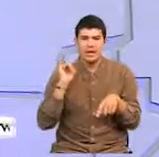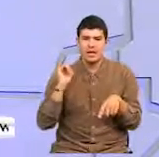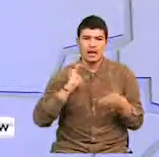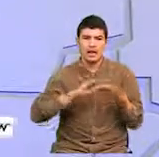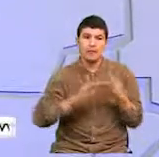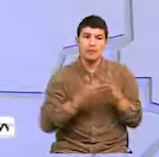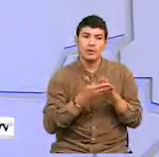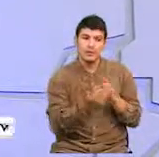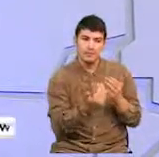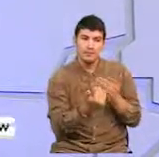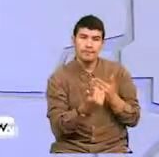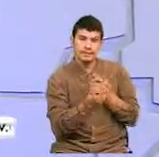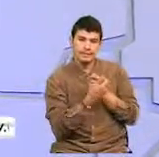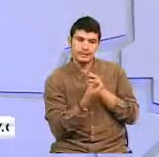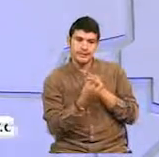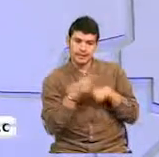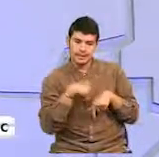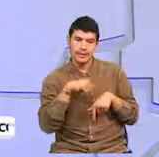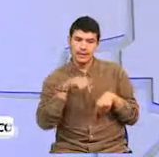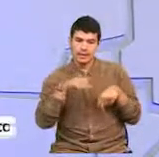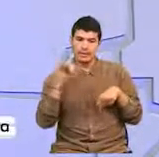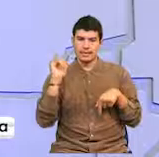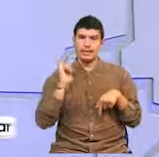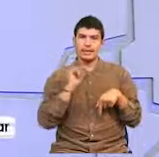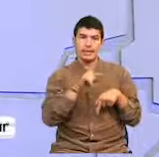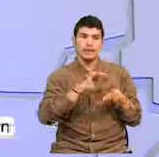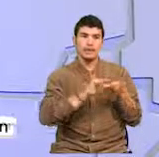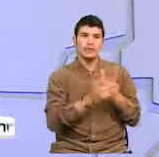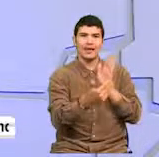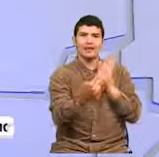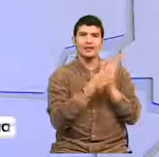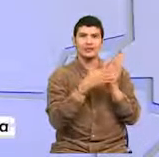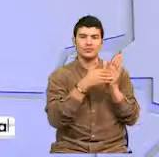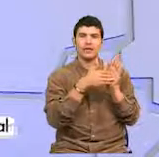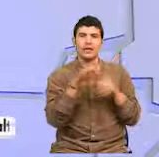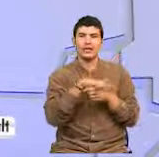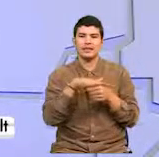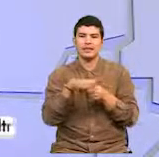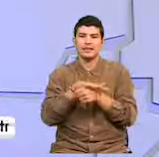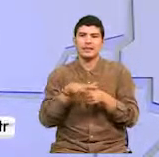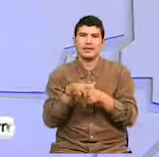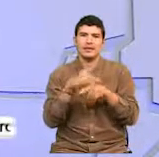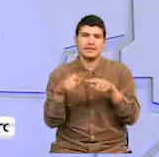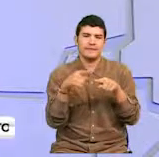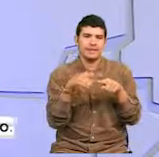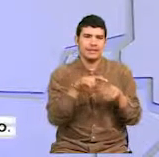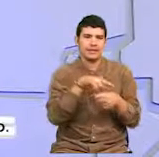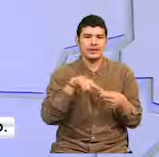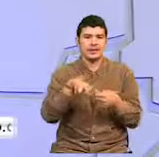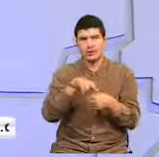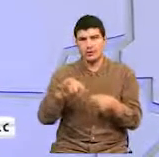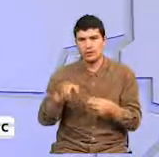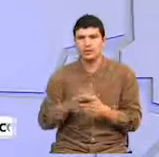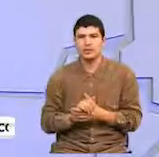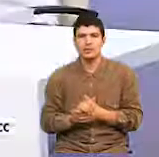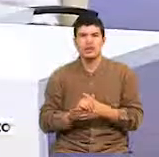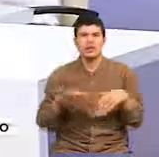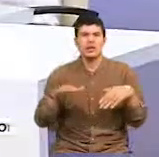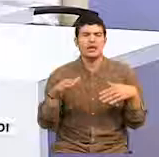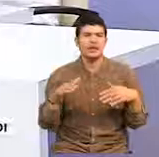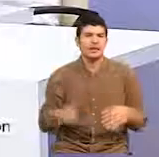se acerque al Ejército Nacional y denuncie los hechos delictivos que se registran en las regiones. ¿Cómo